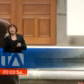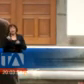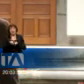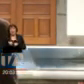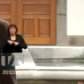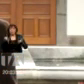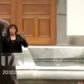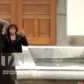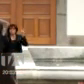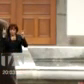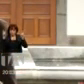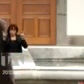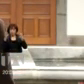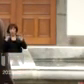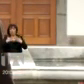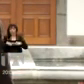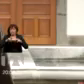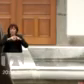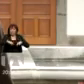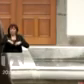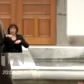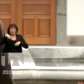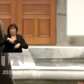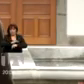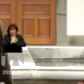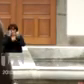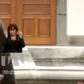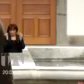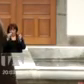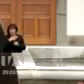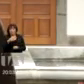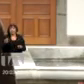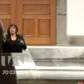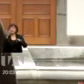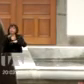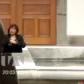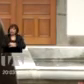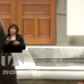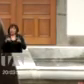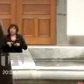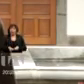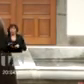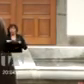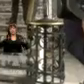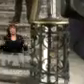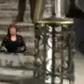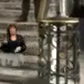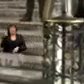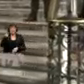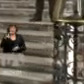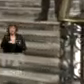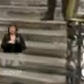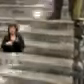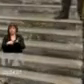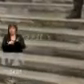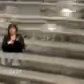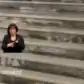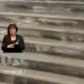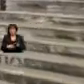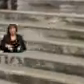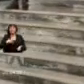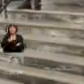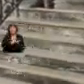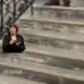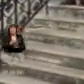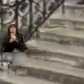temas explorados en esta mañana y en esta tarde, y se va a conformar una mesa para discutir este mecanismo. Esta es una propuesta que todavía